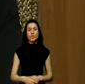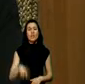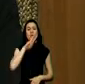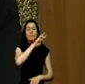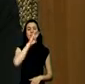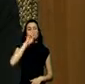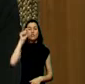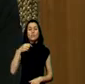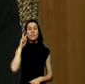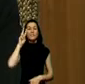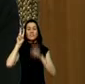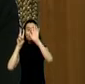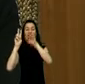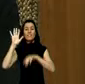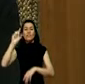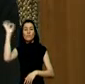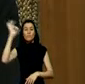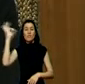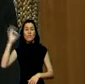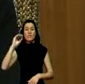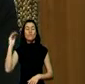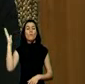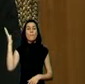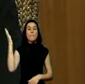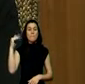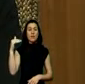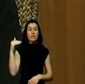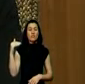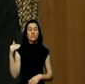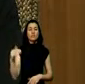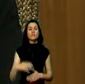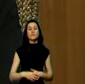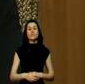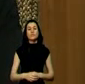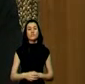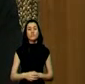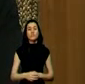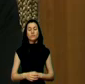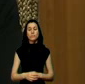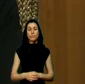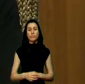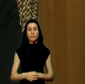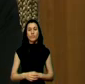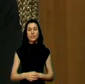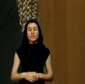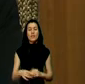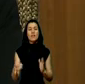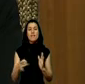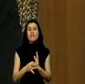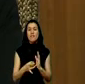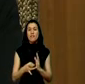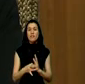,75% menos que el contrato anterior, mejora la calidad